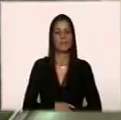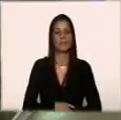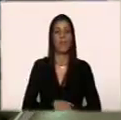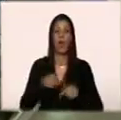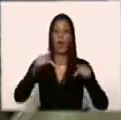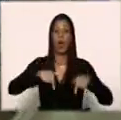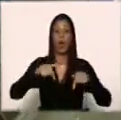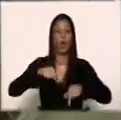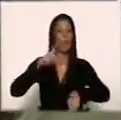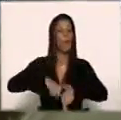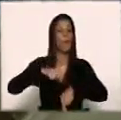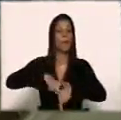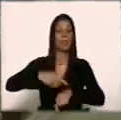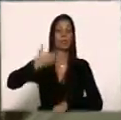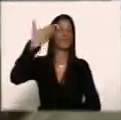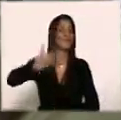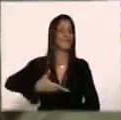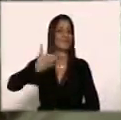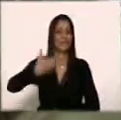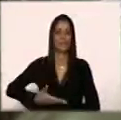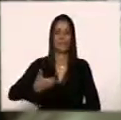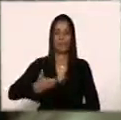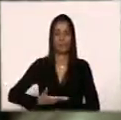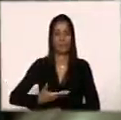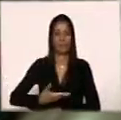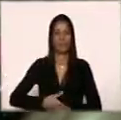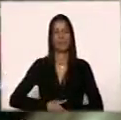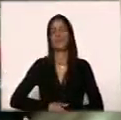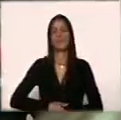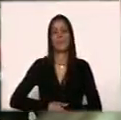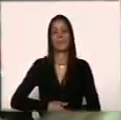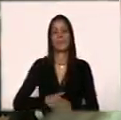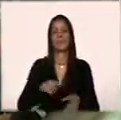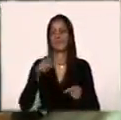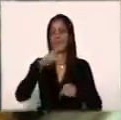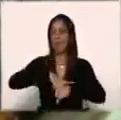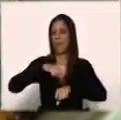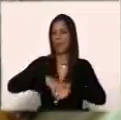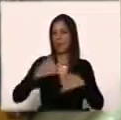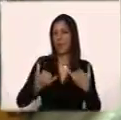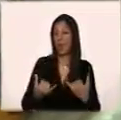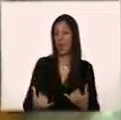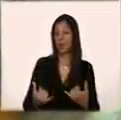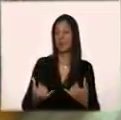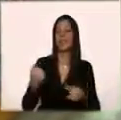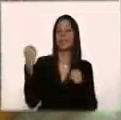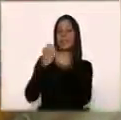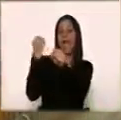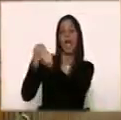Hoy es un momento histórico, camarada constituyente, donde la clase